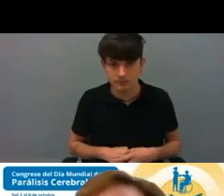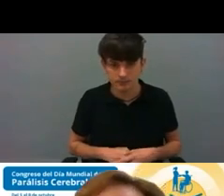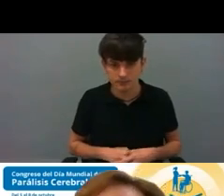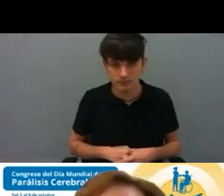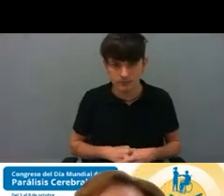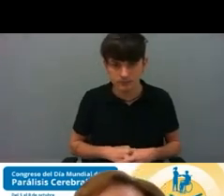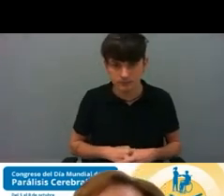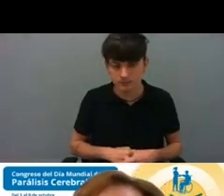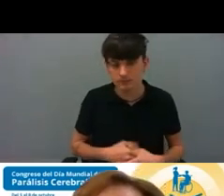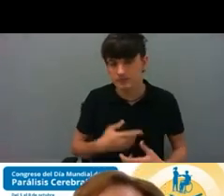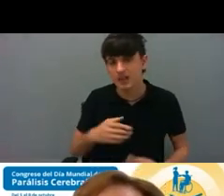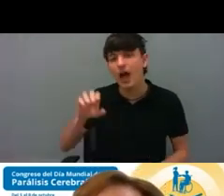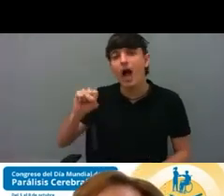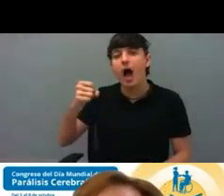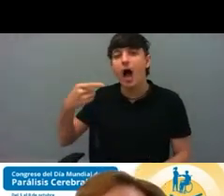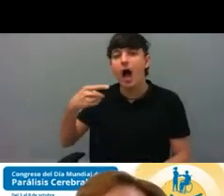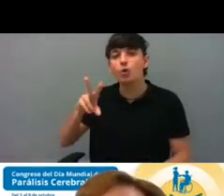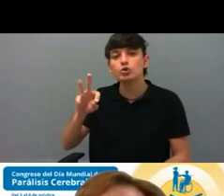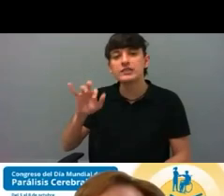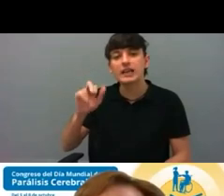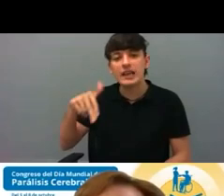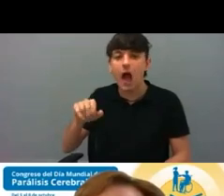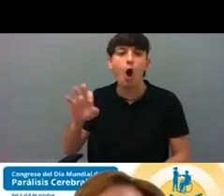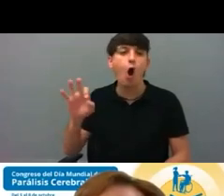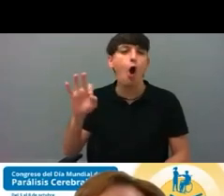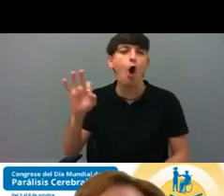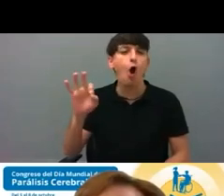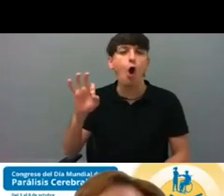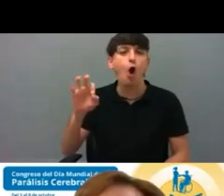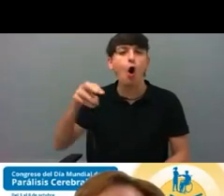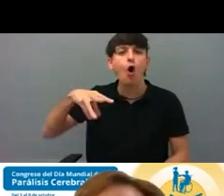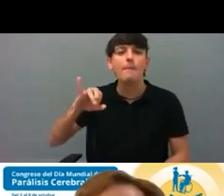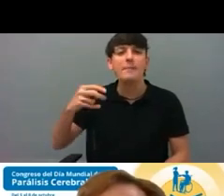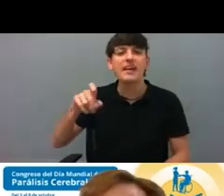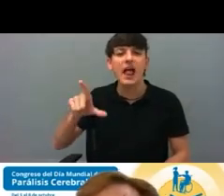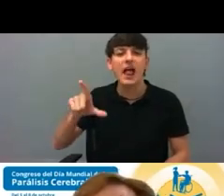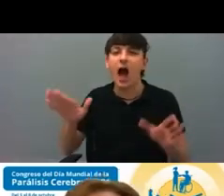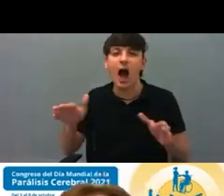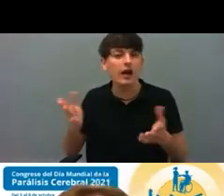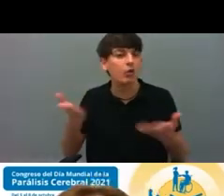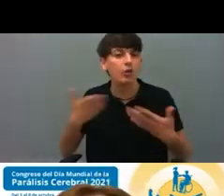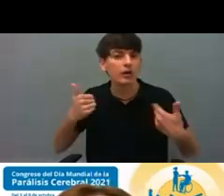Pues Agustina o Victoria o Dolores o Miguel Ángel. Yo contaros que